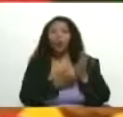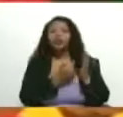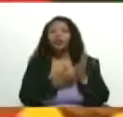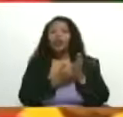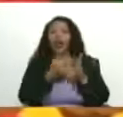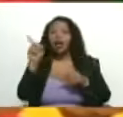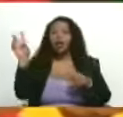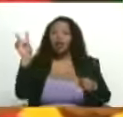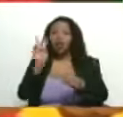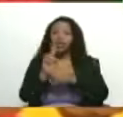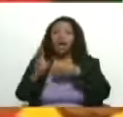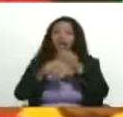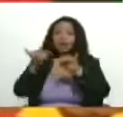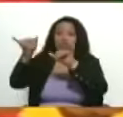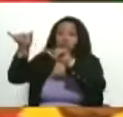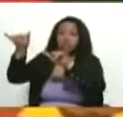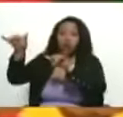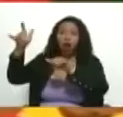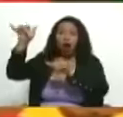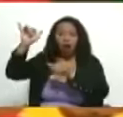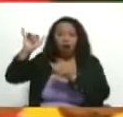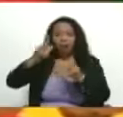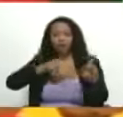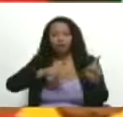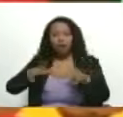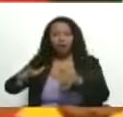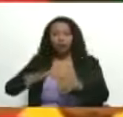de violencia que sin duda tienen planificado.